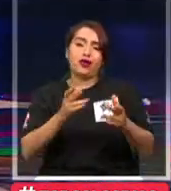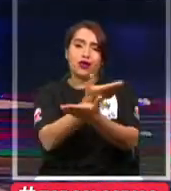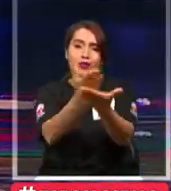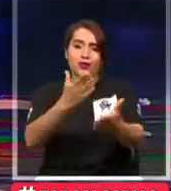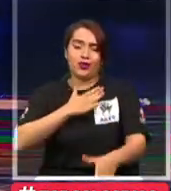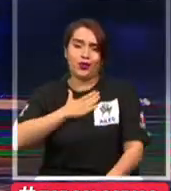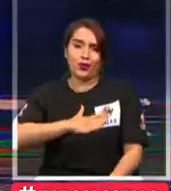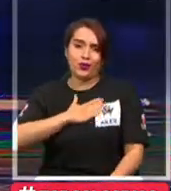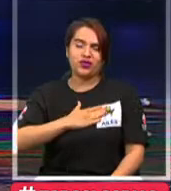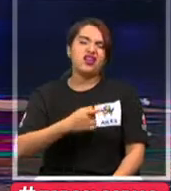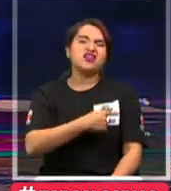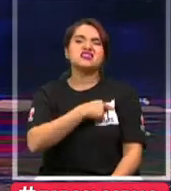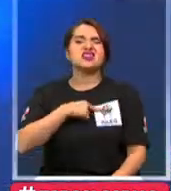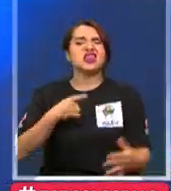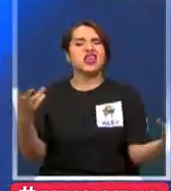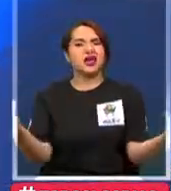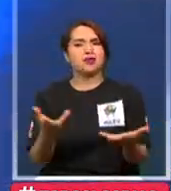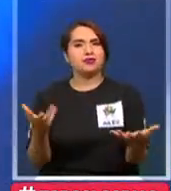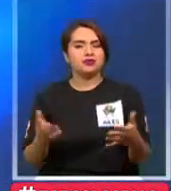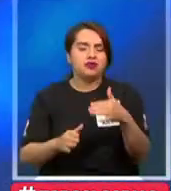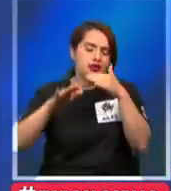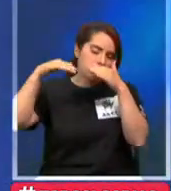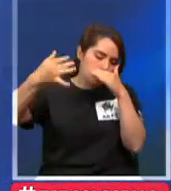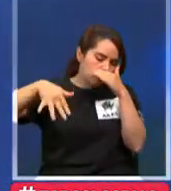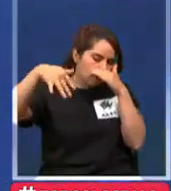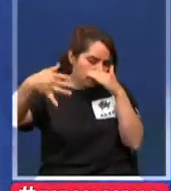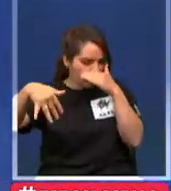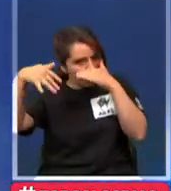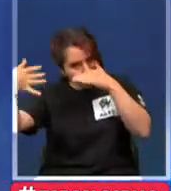llama? Se llama Ey, ey, ey, ey.